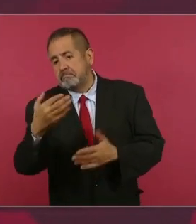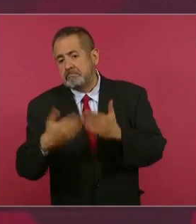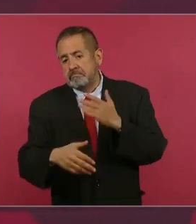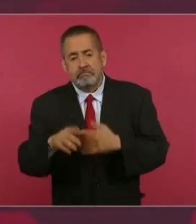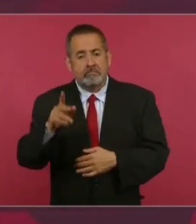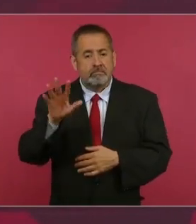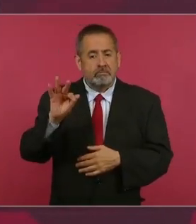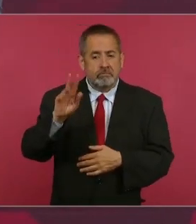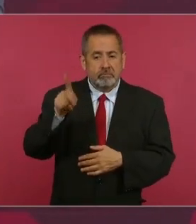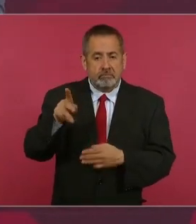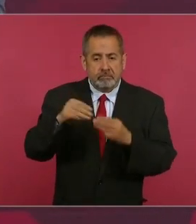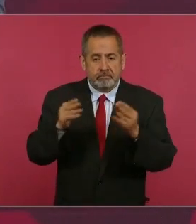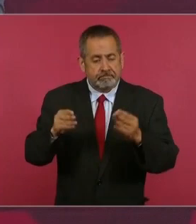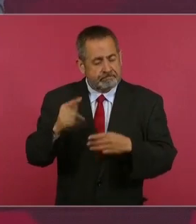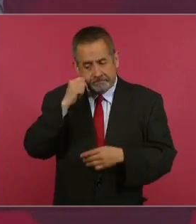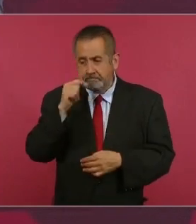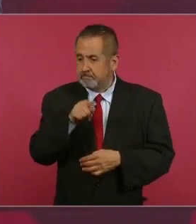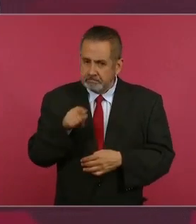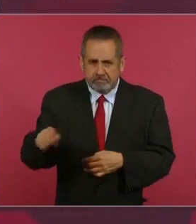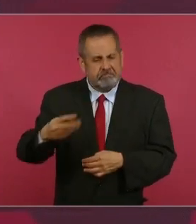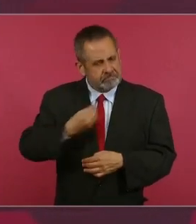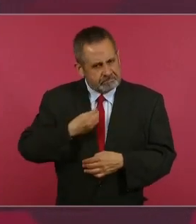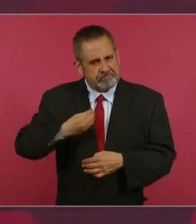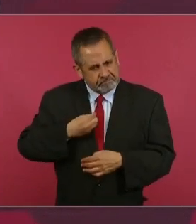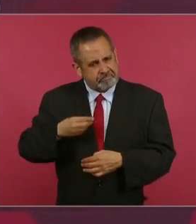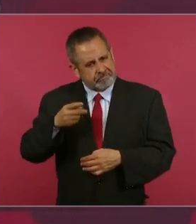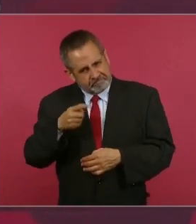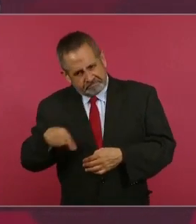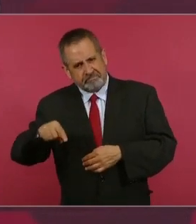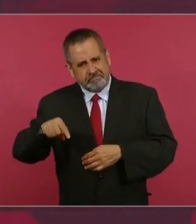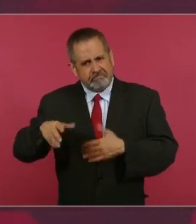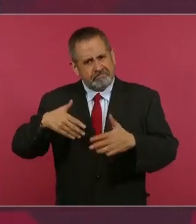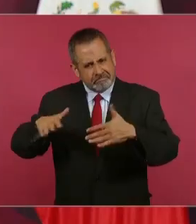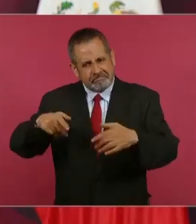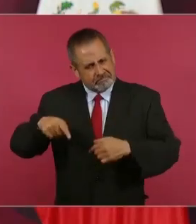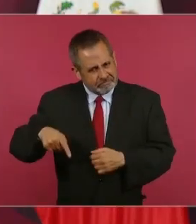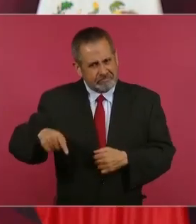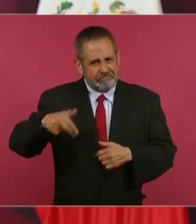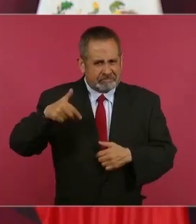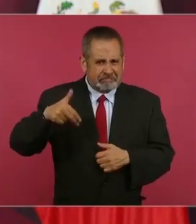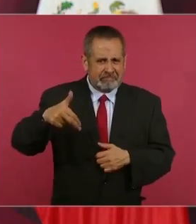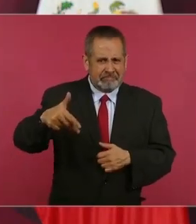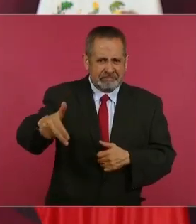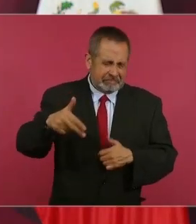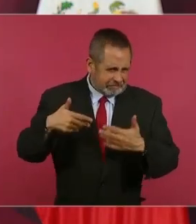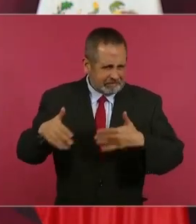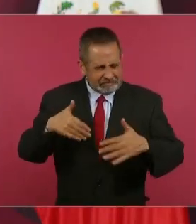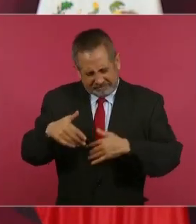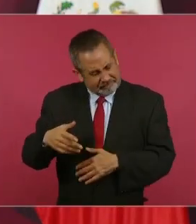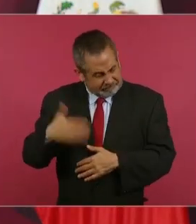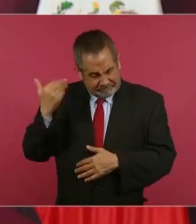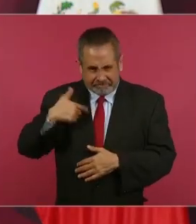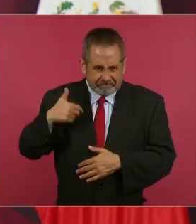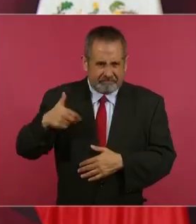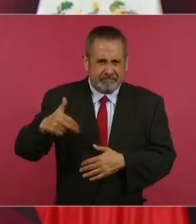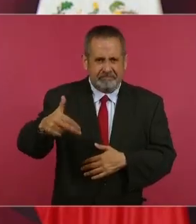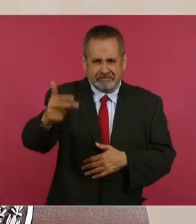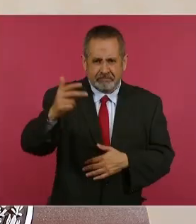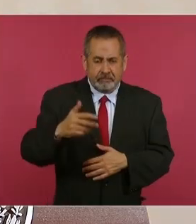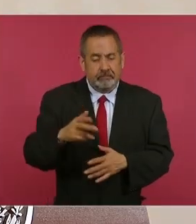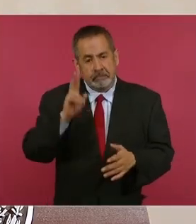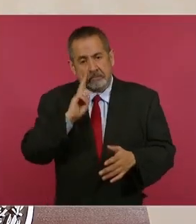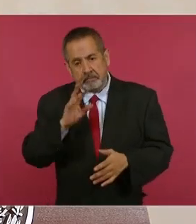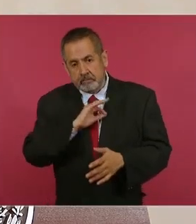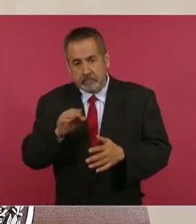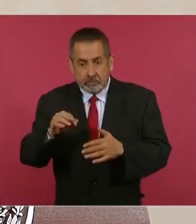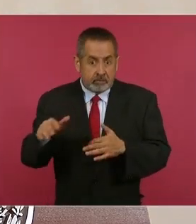kilómetros, vámonos, si aguantamos a llegar caminando. Se menciona, si es